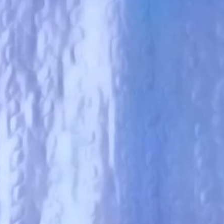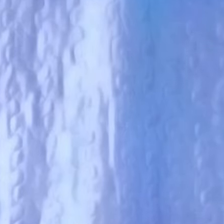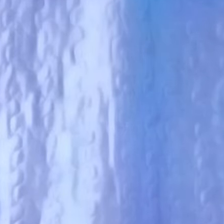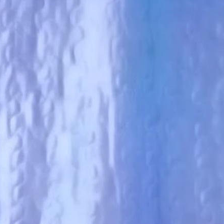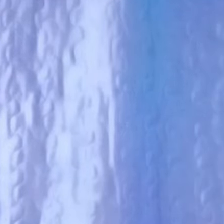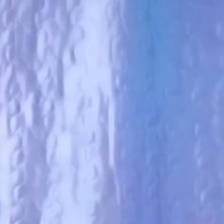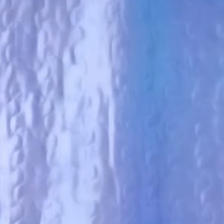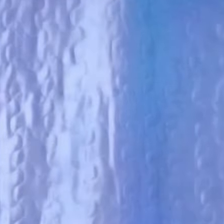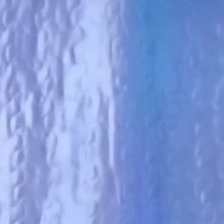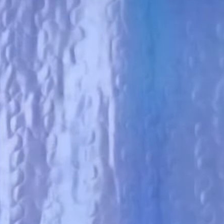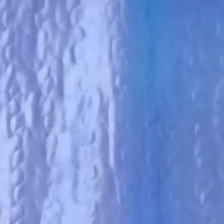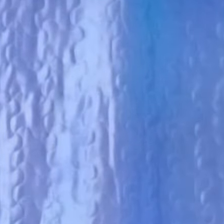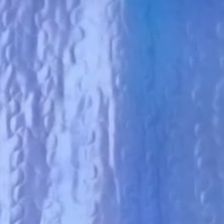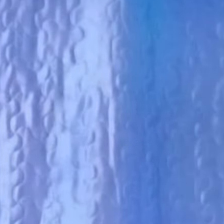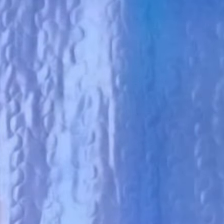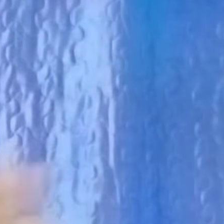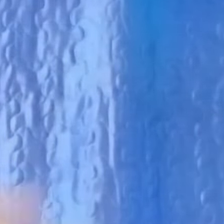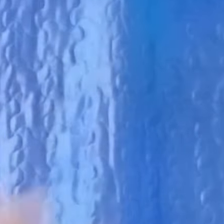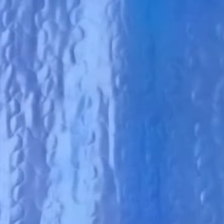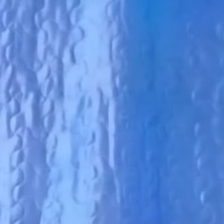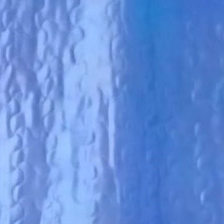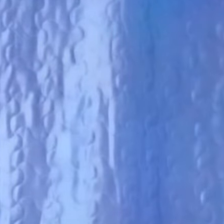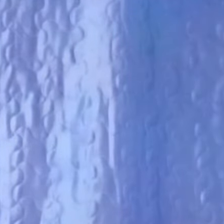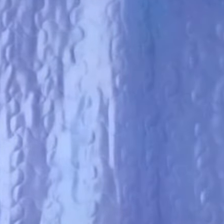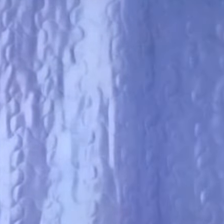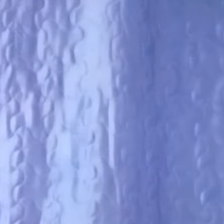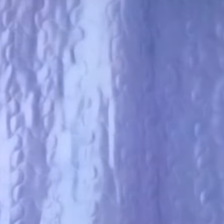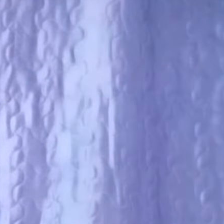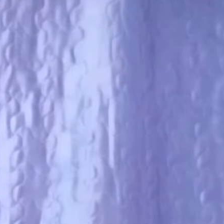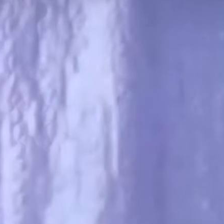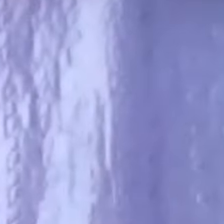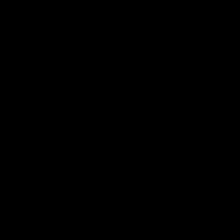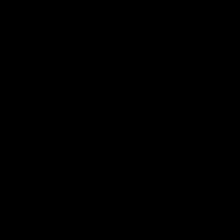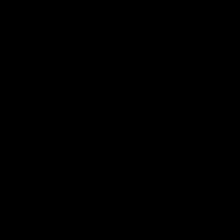que nos vean. Sin más, buena familia, los quiero un montón y nos vemos.